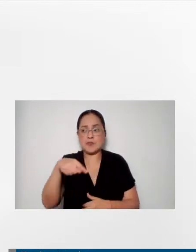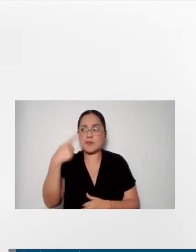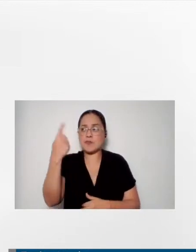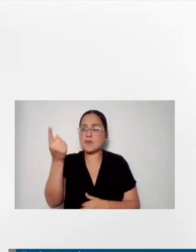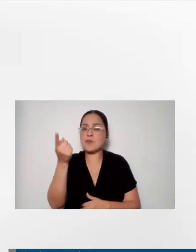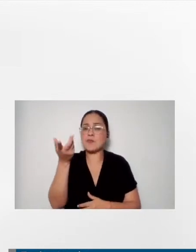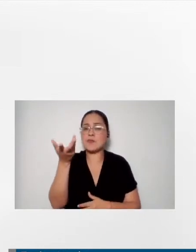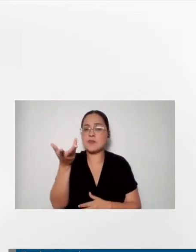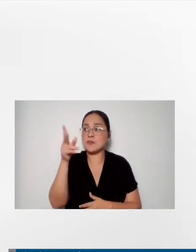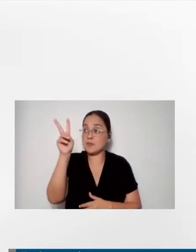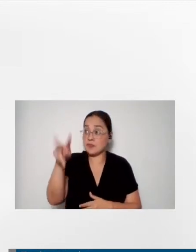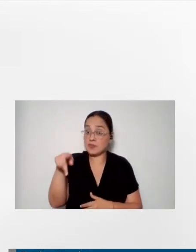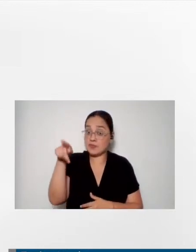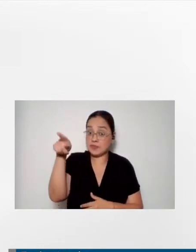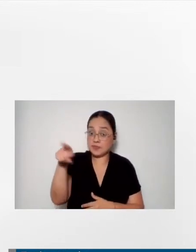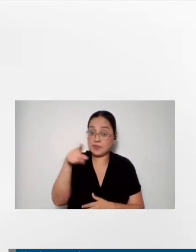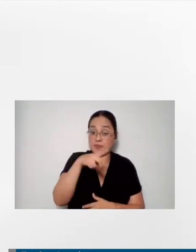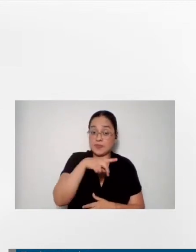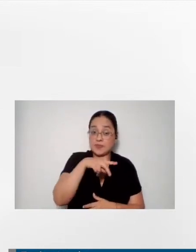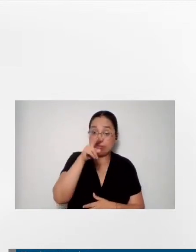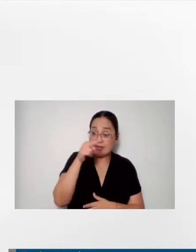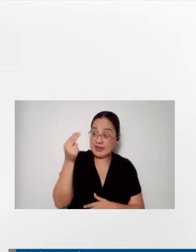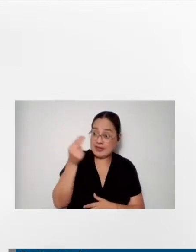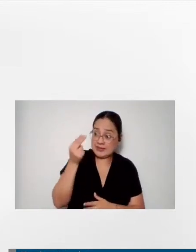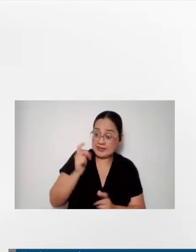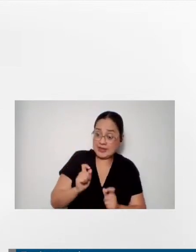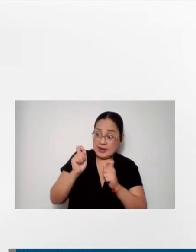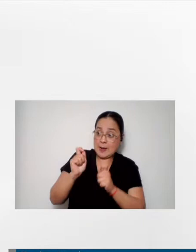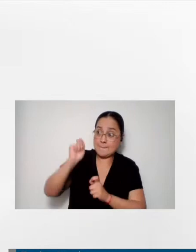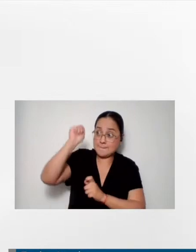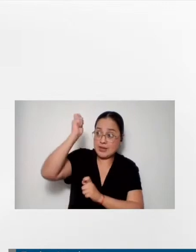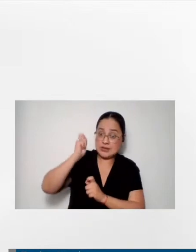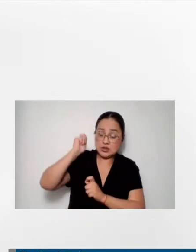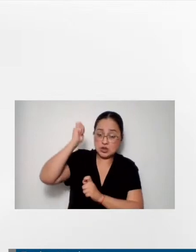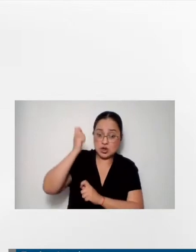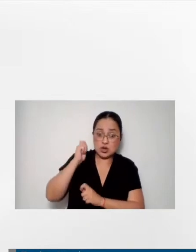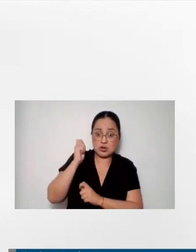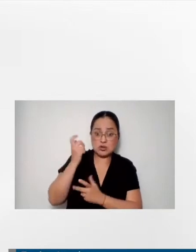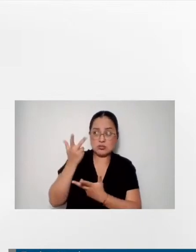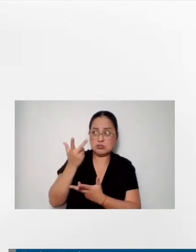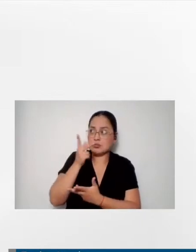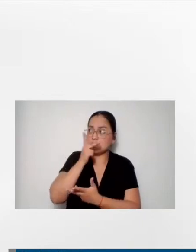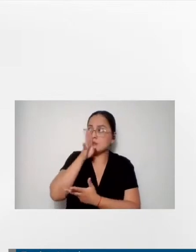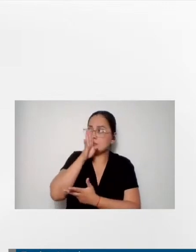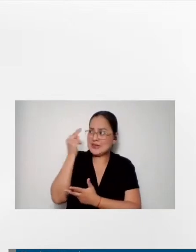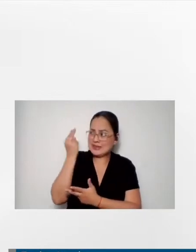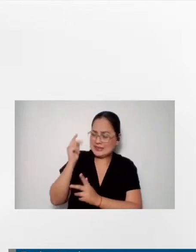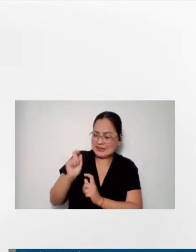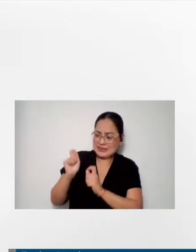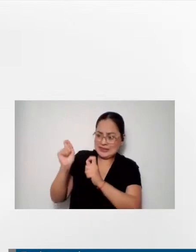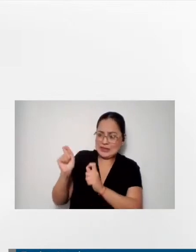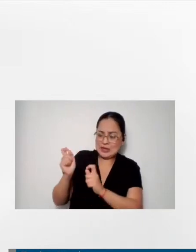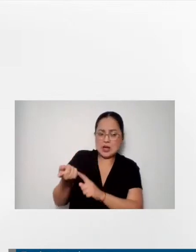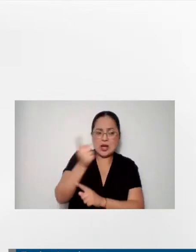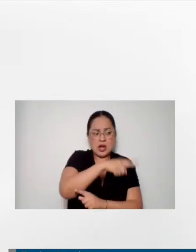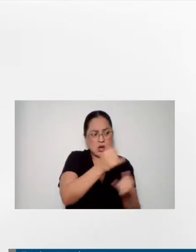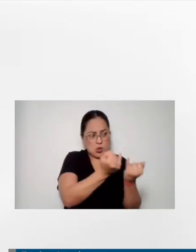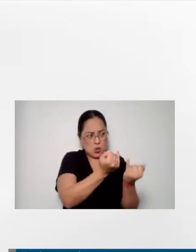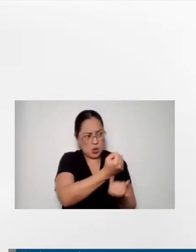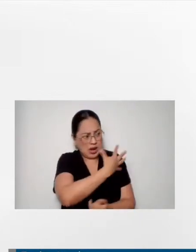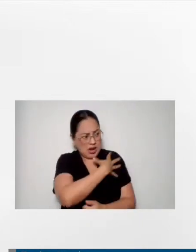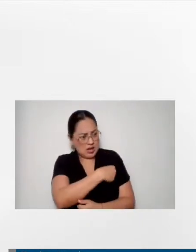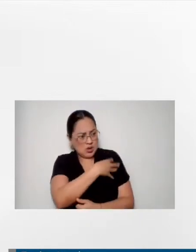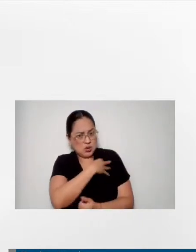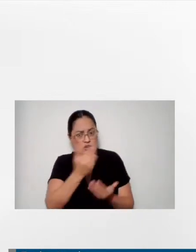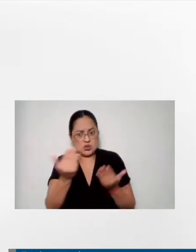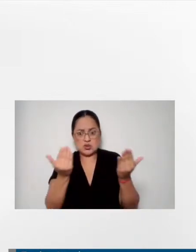ascendientes tienen la presunción de necesitar alimentos, como sucede con niños, niñas y adolescentes, ¿no? Y entonces la Corte dice, a ver, no es lo mismo, porque